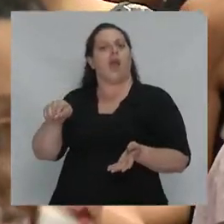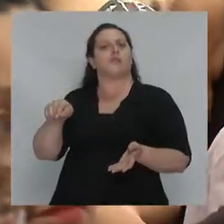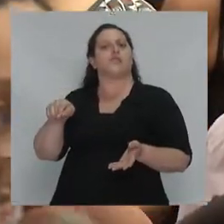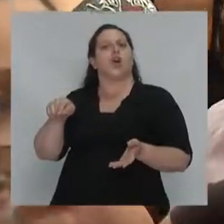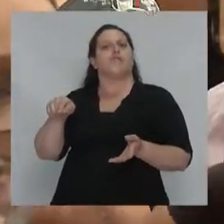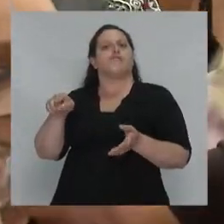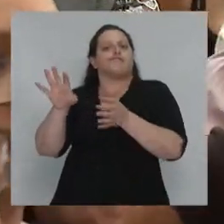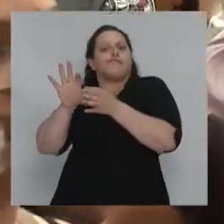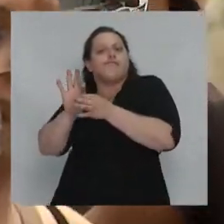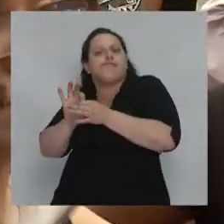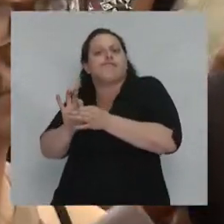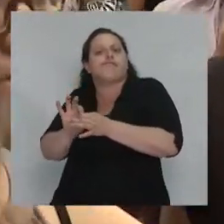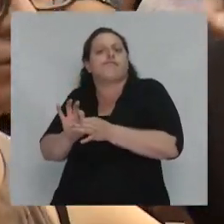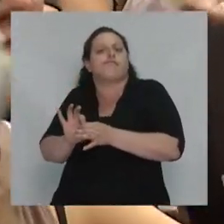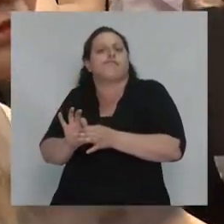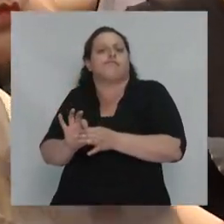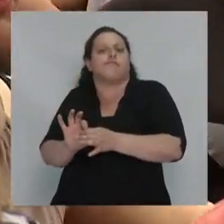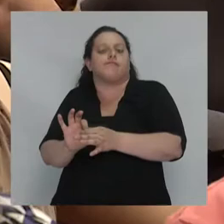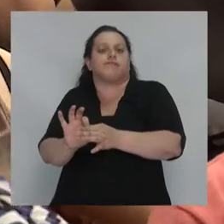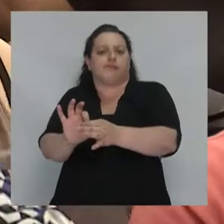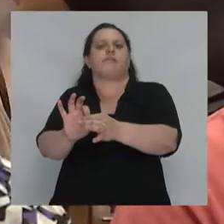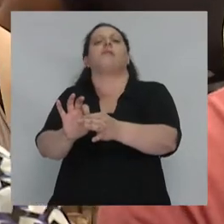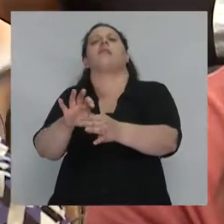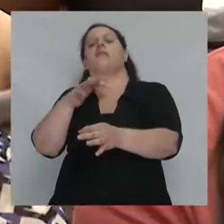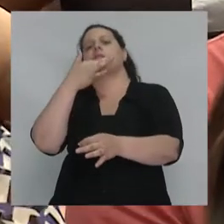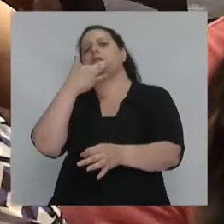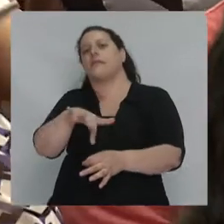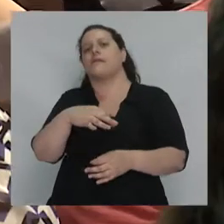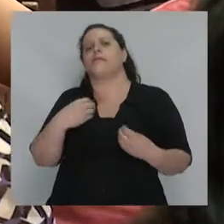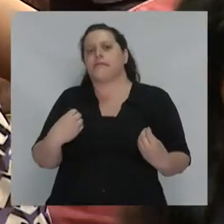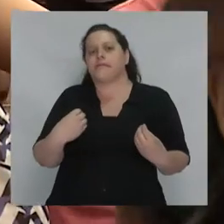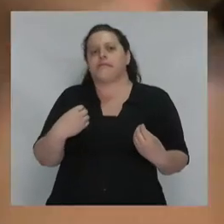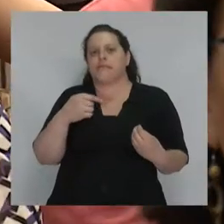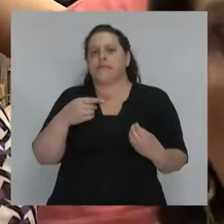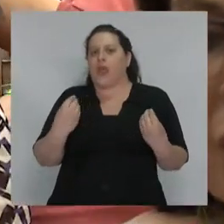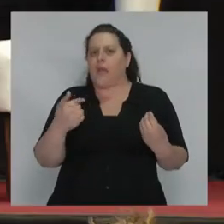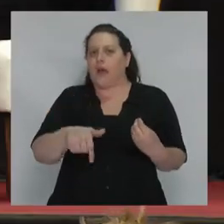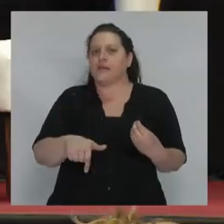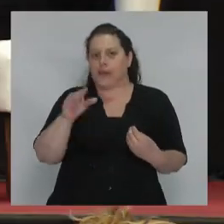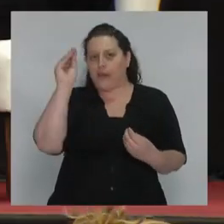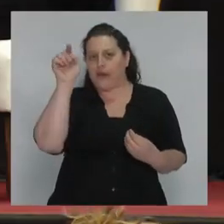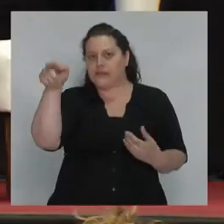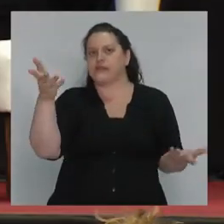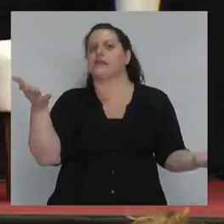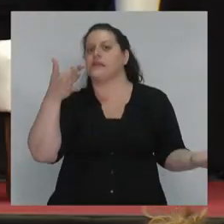hilo conductor que nos permite entender qué es lo que está pasando con Brasil. Y como